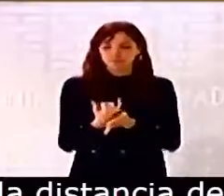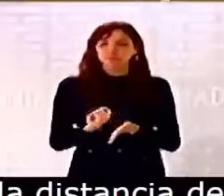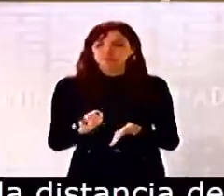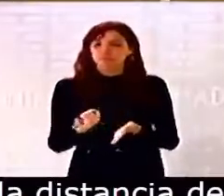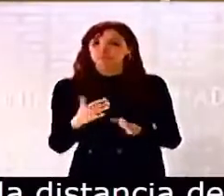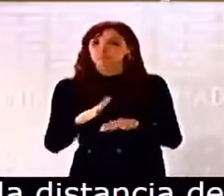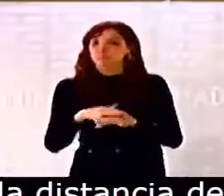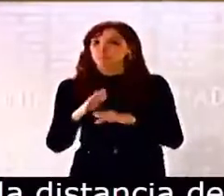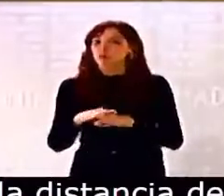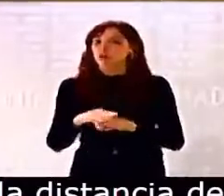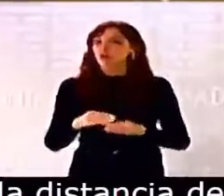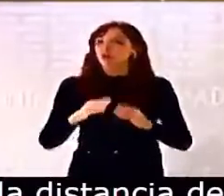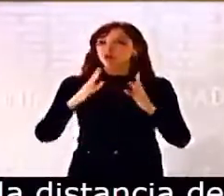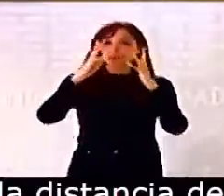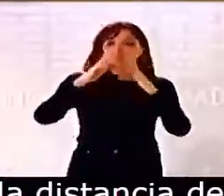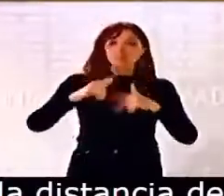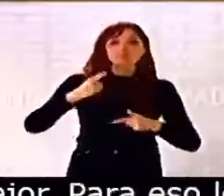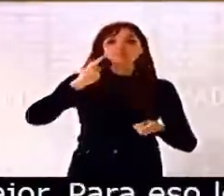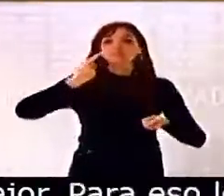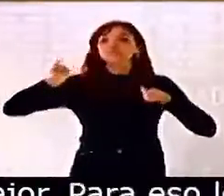Para acotar bien los brotes.